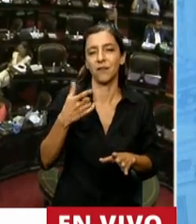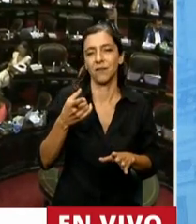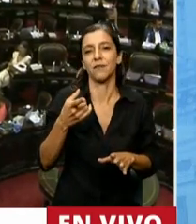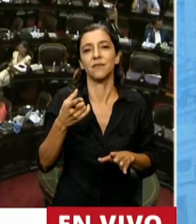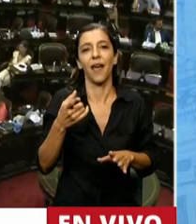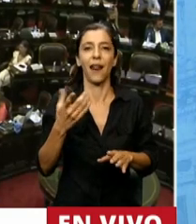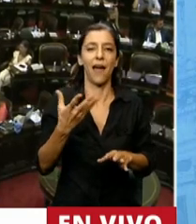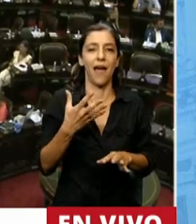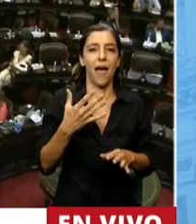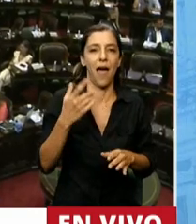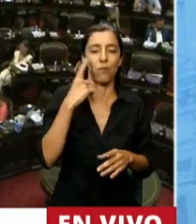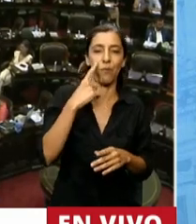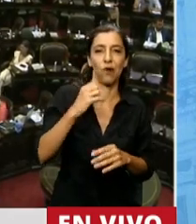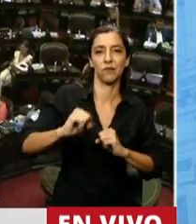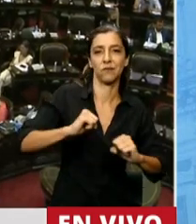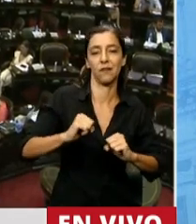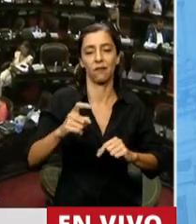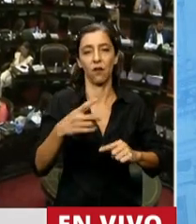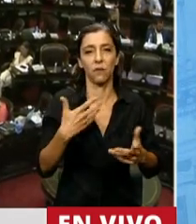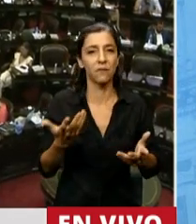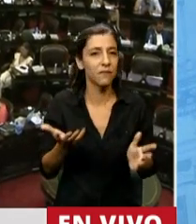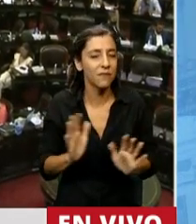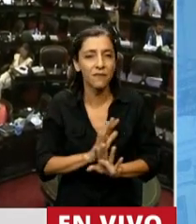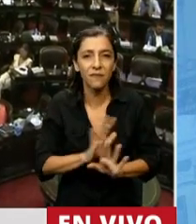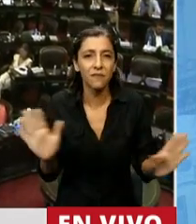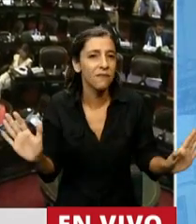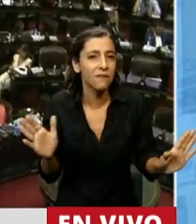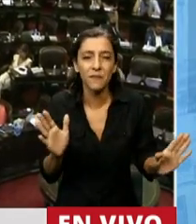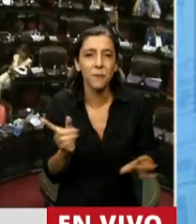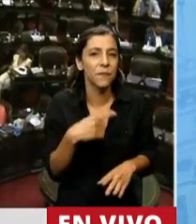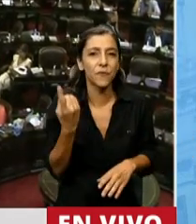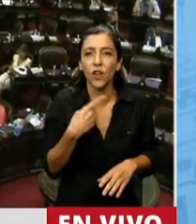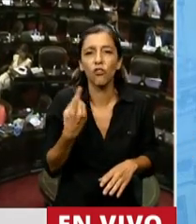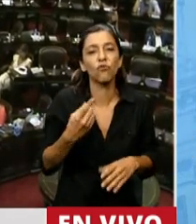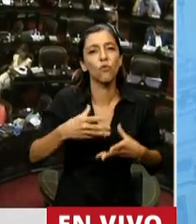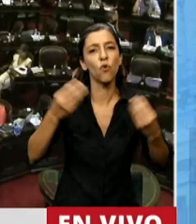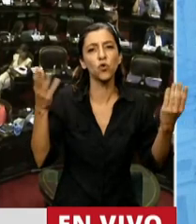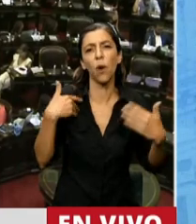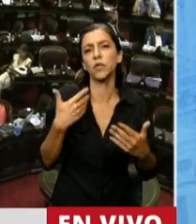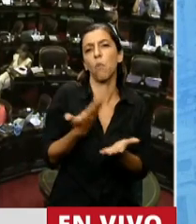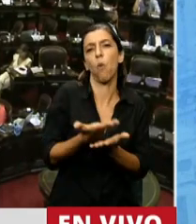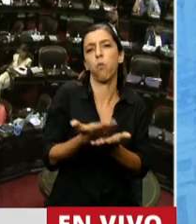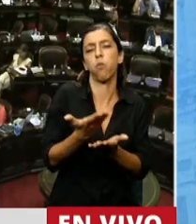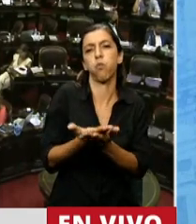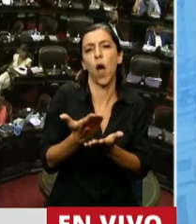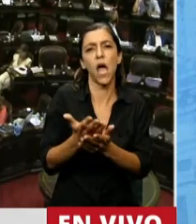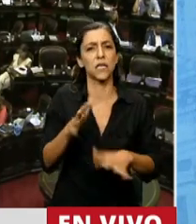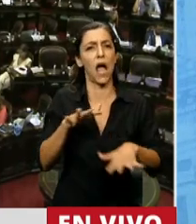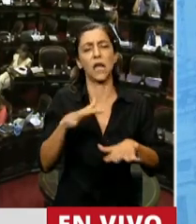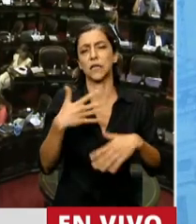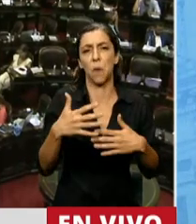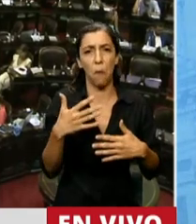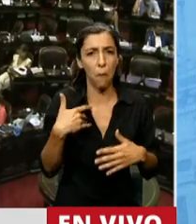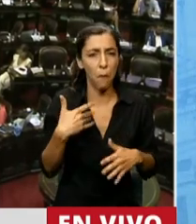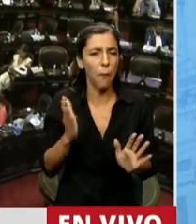la política. ¿Qué significa? Que cuando estamos lejos del poder, proponemos y hacemos cualquier cosa. Ojo, y lo digo claramente,